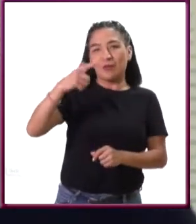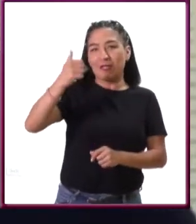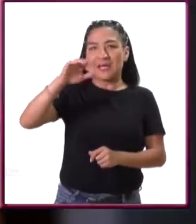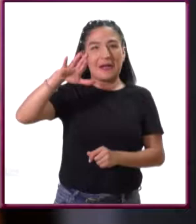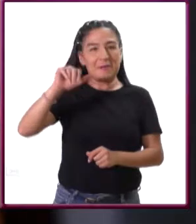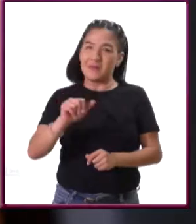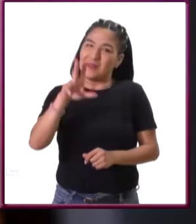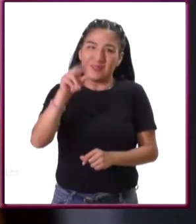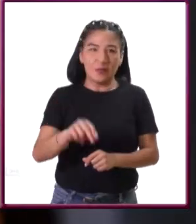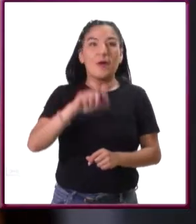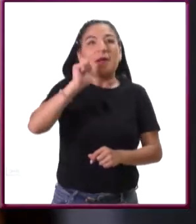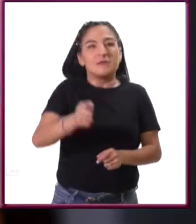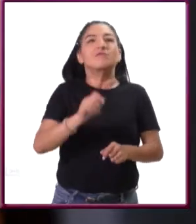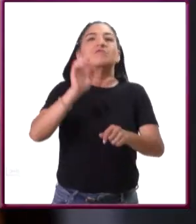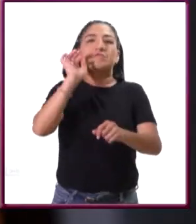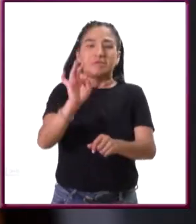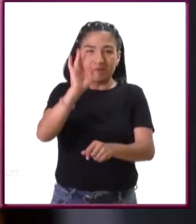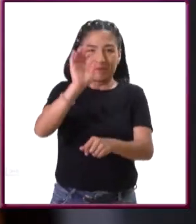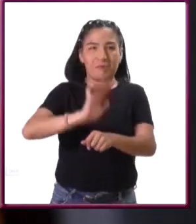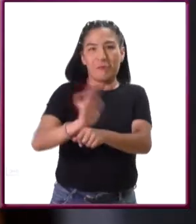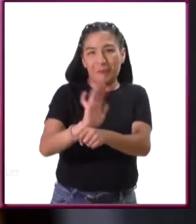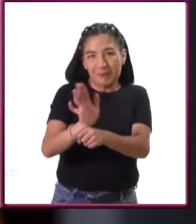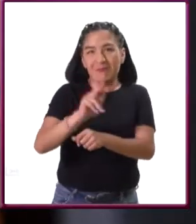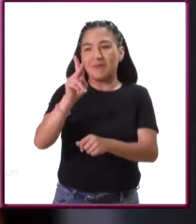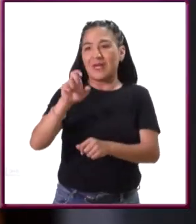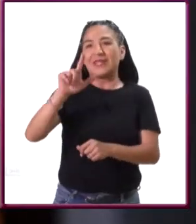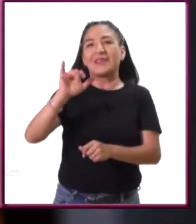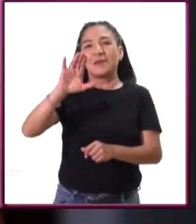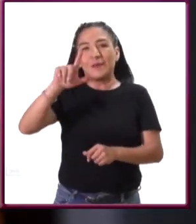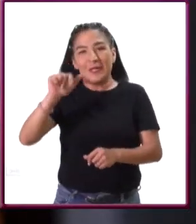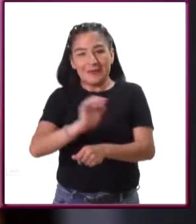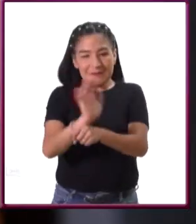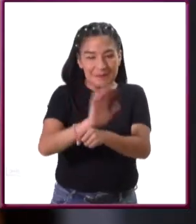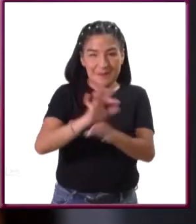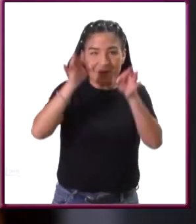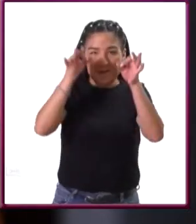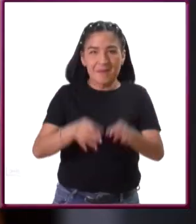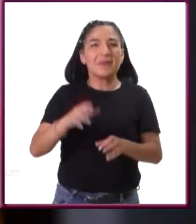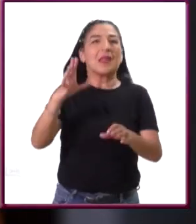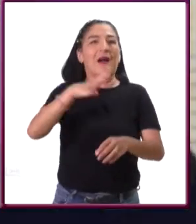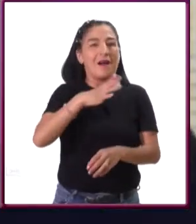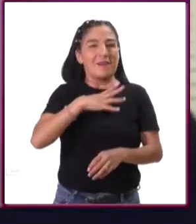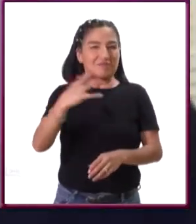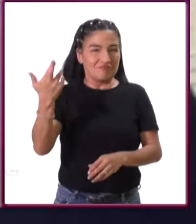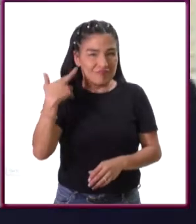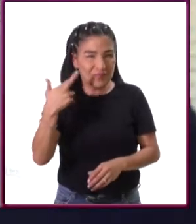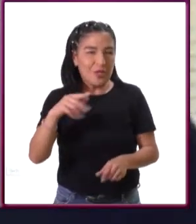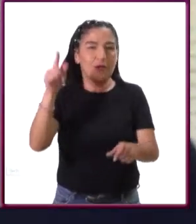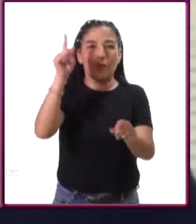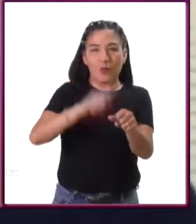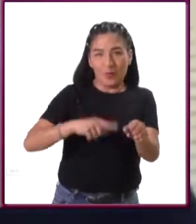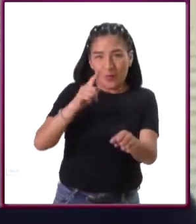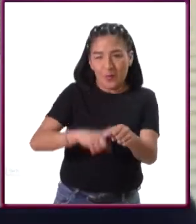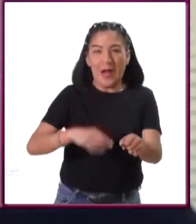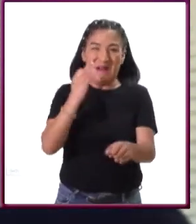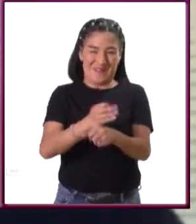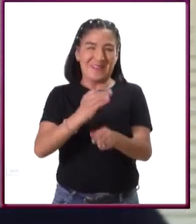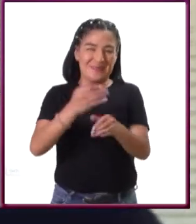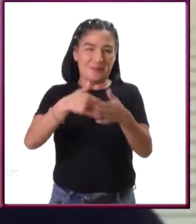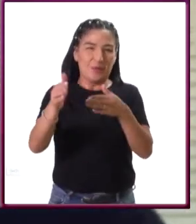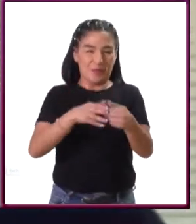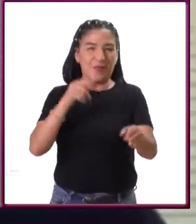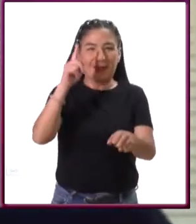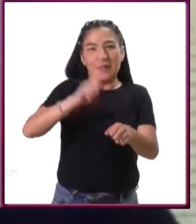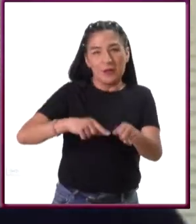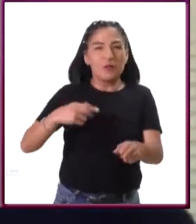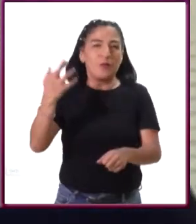película completa, que justamente posee audio, posee color. Bueno, actualmente no posee audio, posee colores, o igual si hablamos